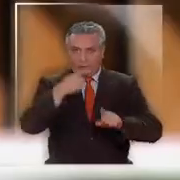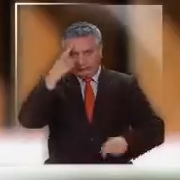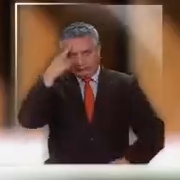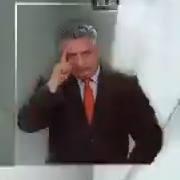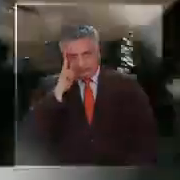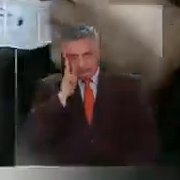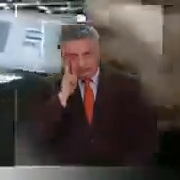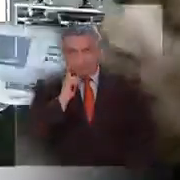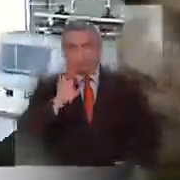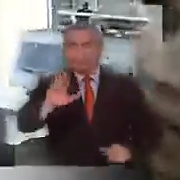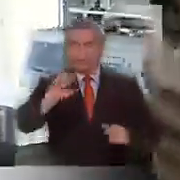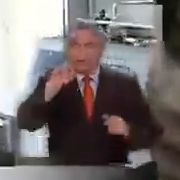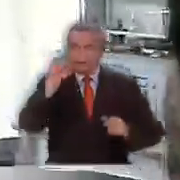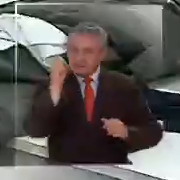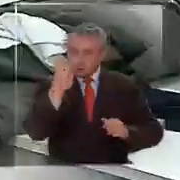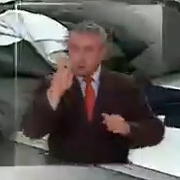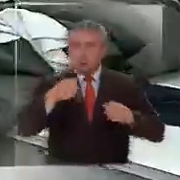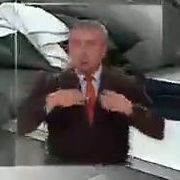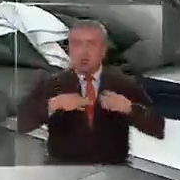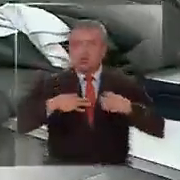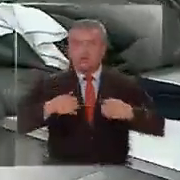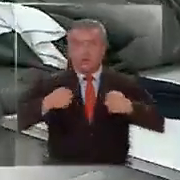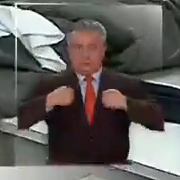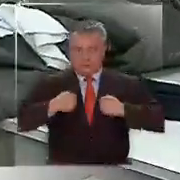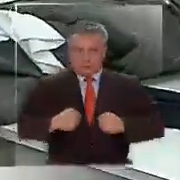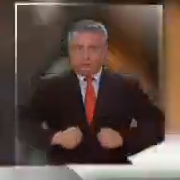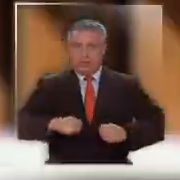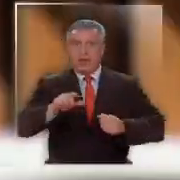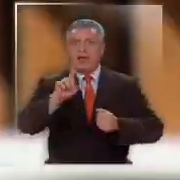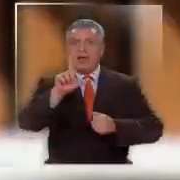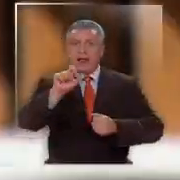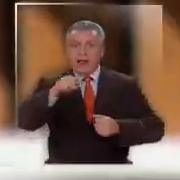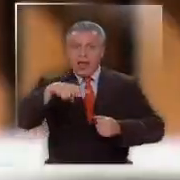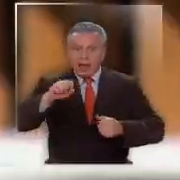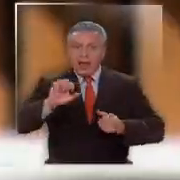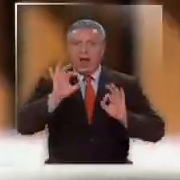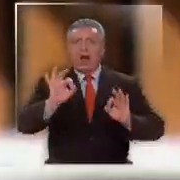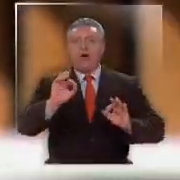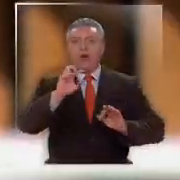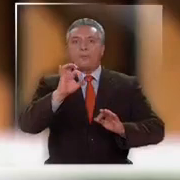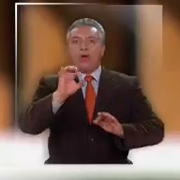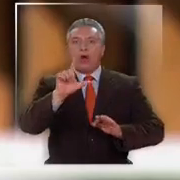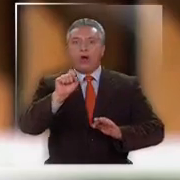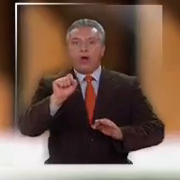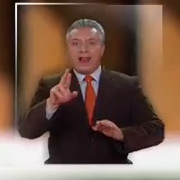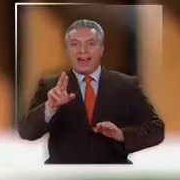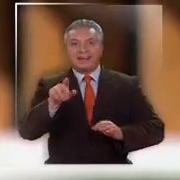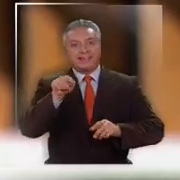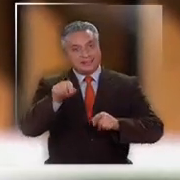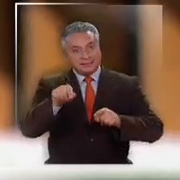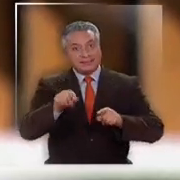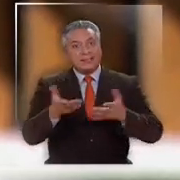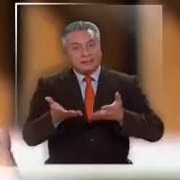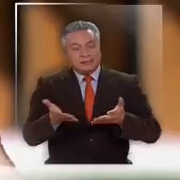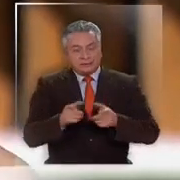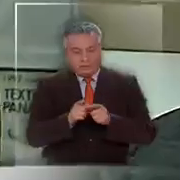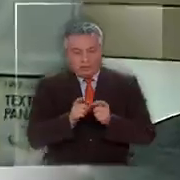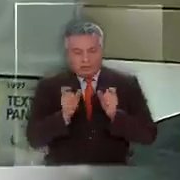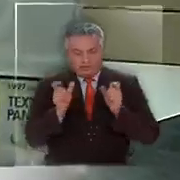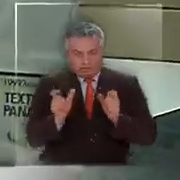segunda capa de vestir que puede ser con lana o polar, algo que contenga el calor. Una tercera capa